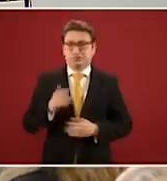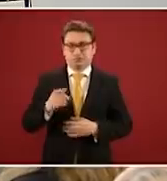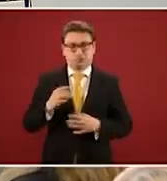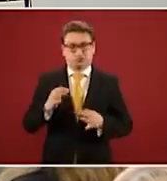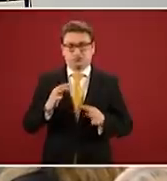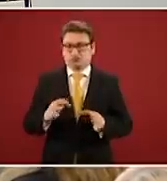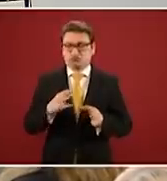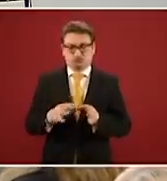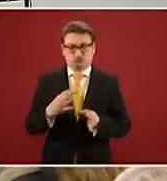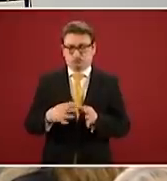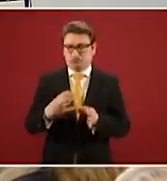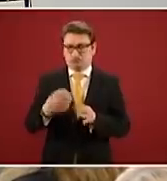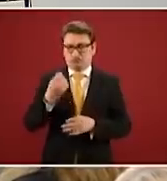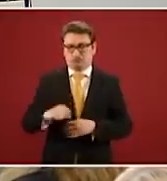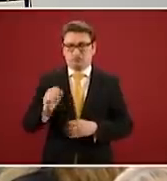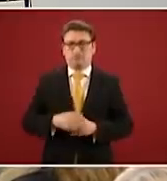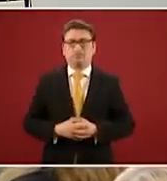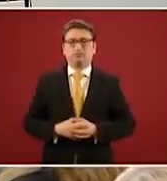eficacia,